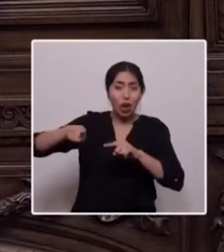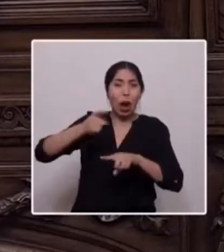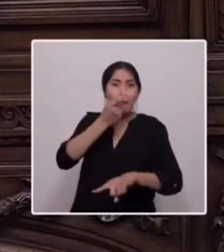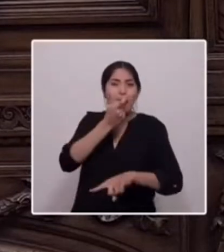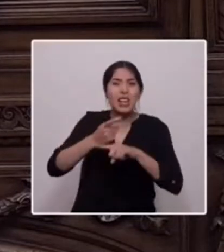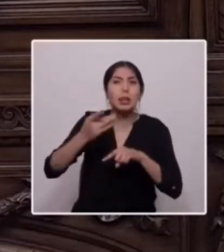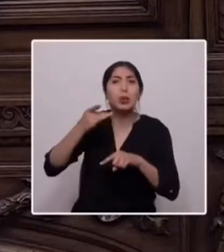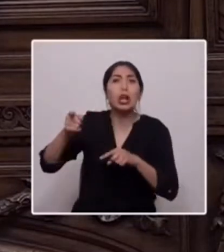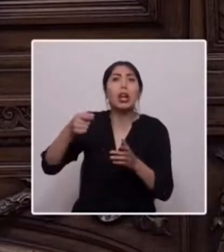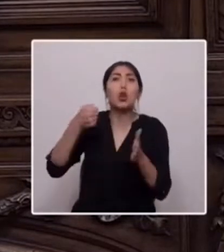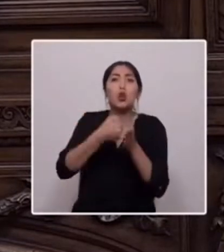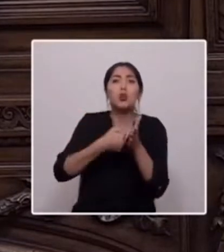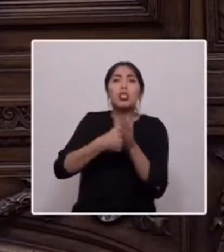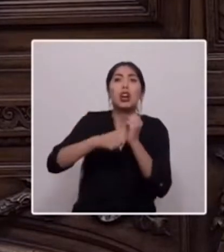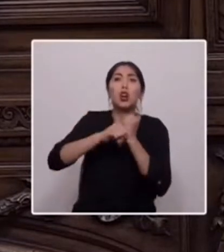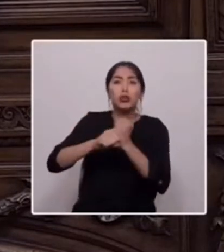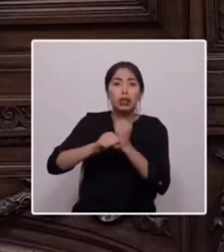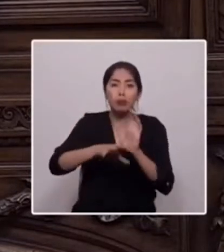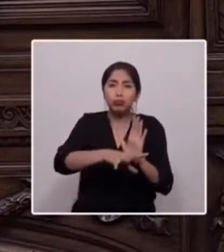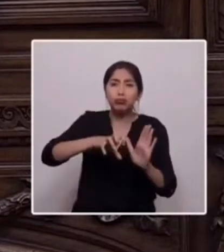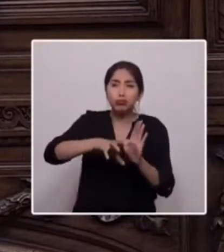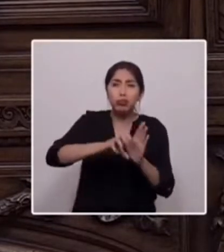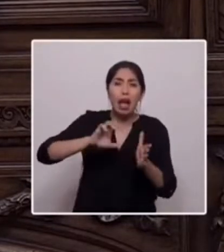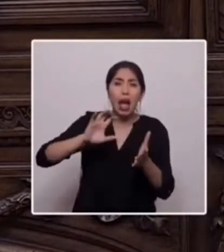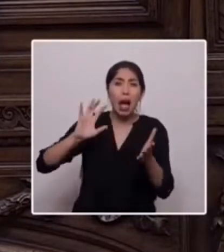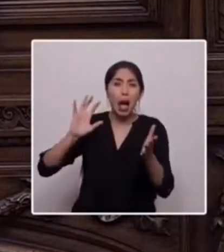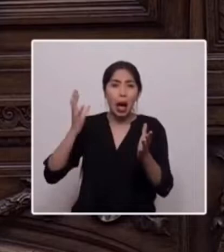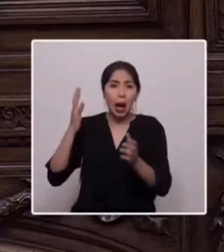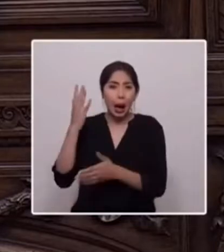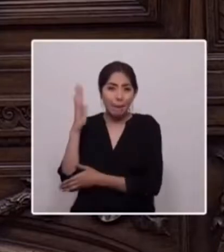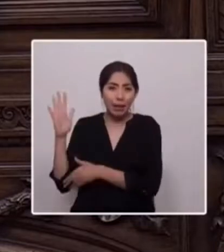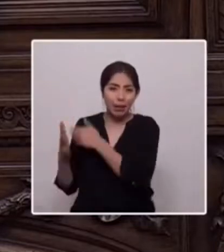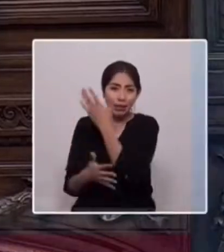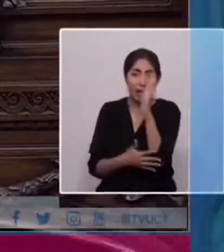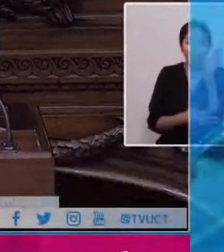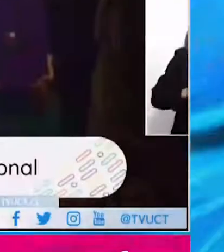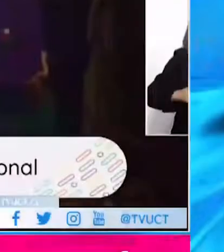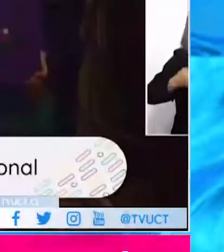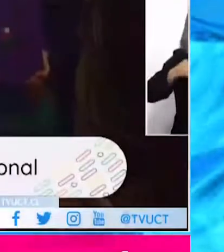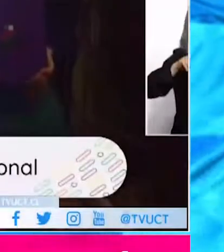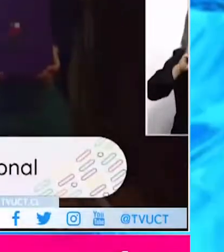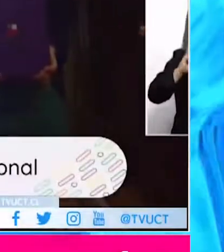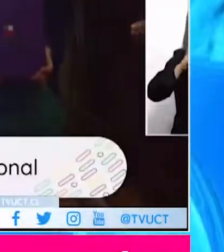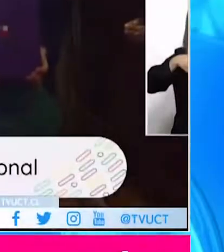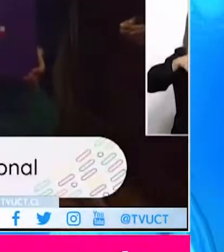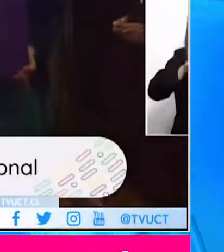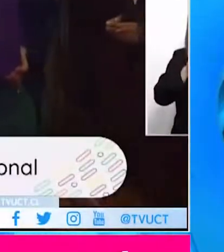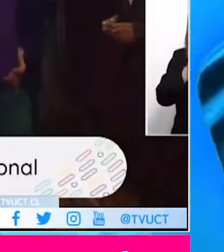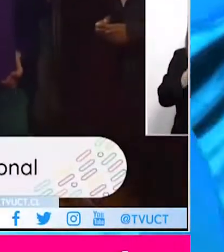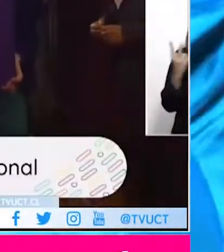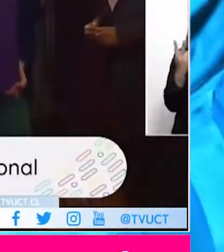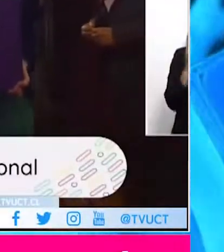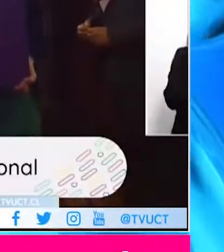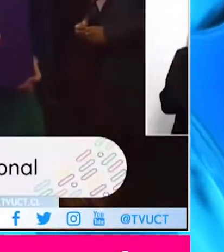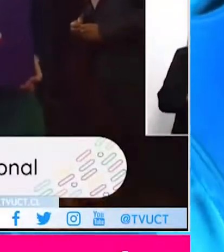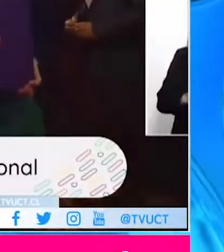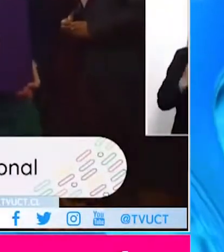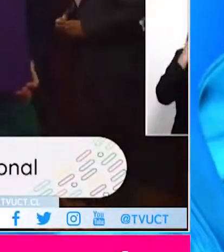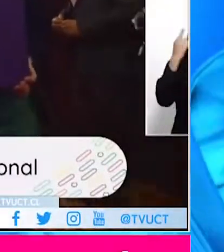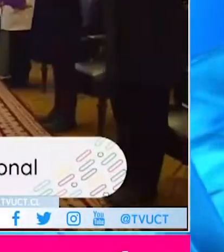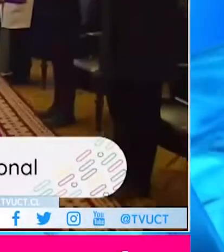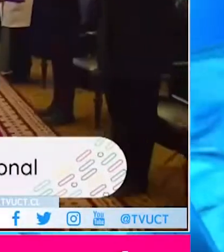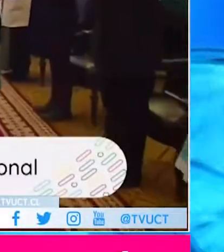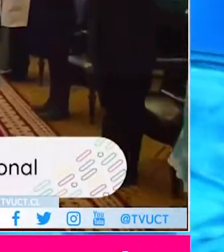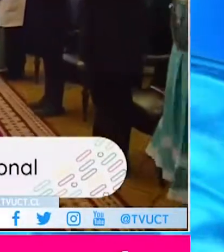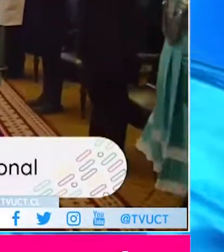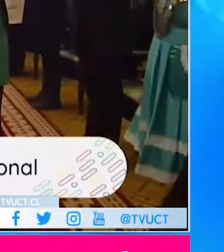viene a aportar desde su identidad, desde el lugar. Yo no solo fui dirigente estudiantil, sino que también soy parte activa del movimiento feminista. Para mí